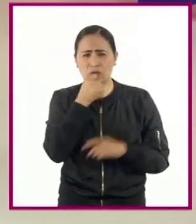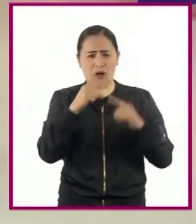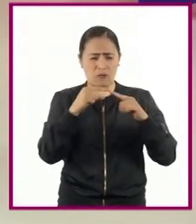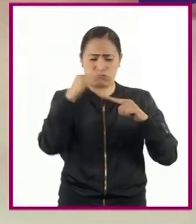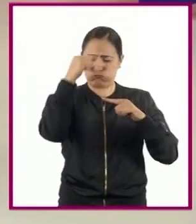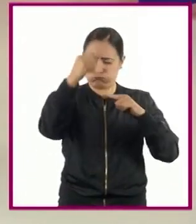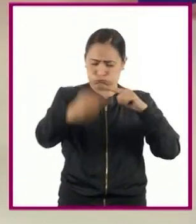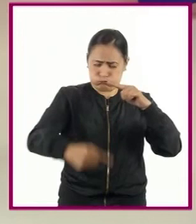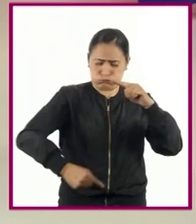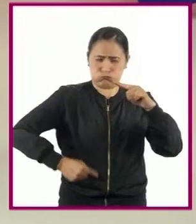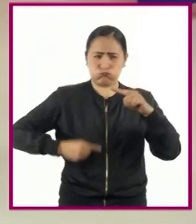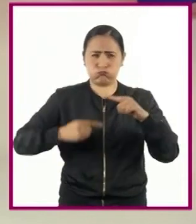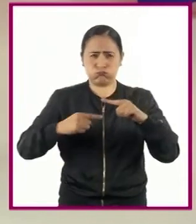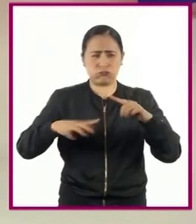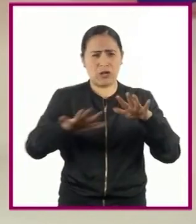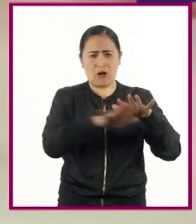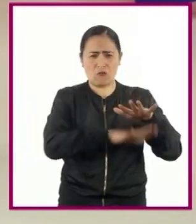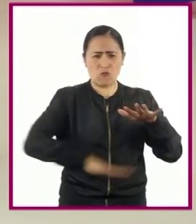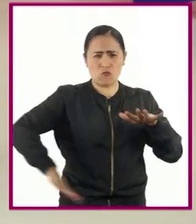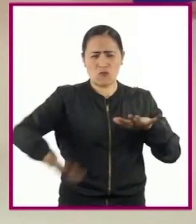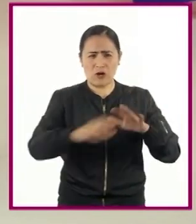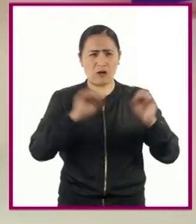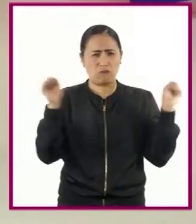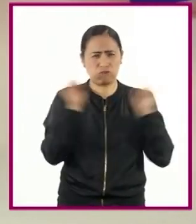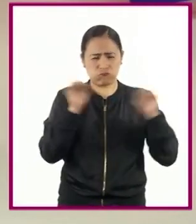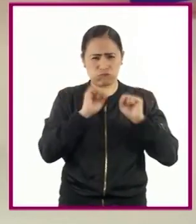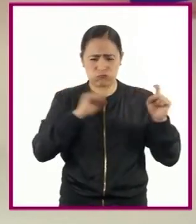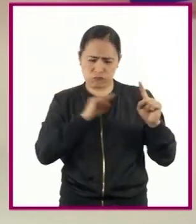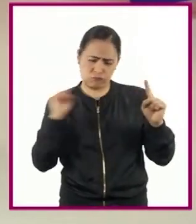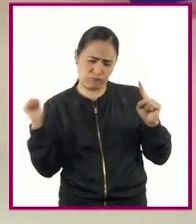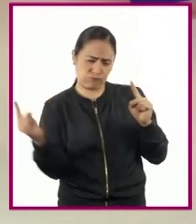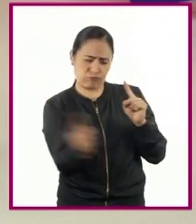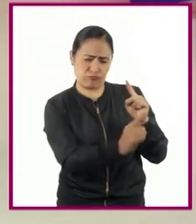vuelta completa a una pista olímpica de carreras.